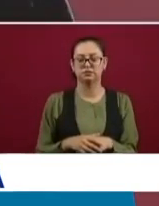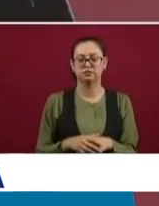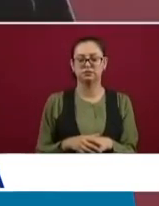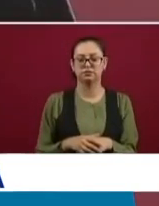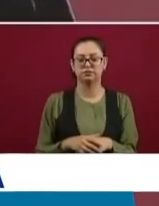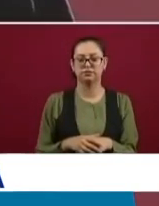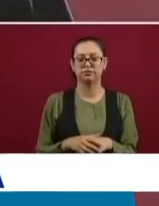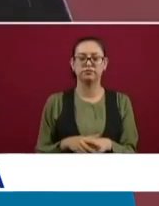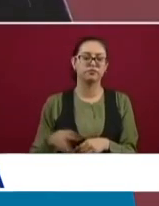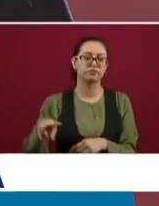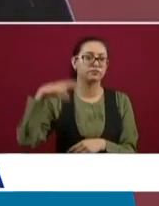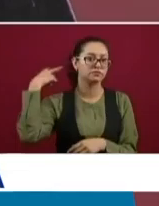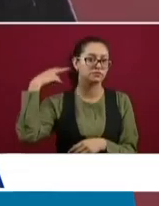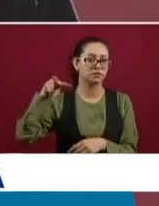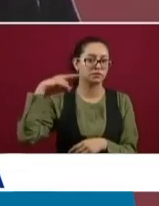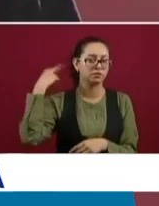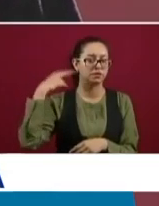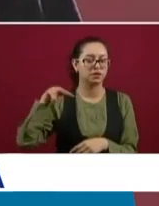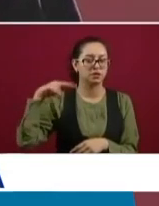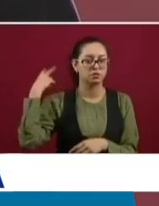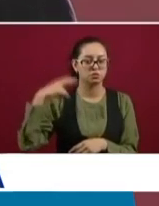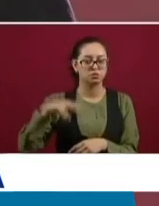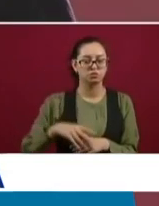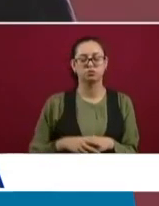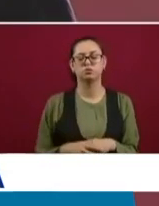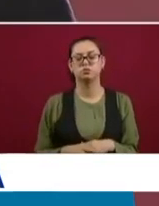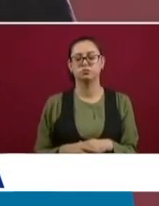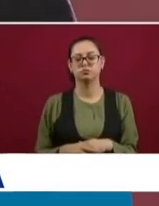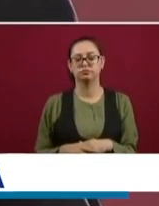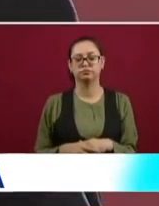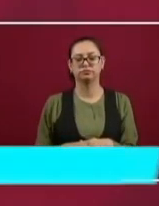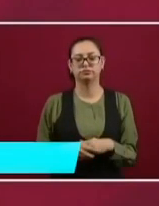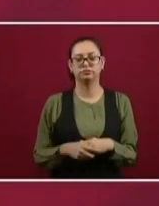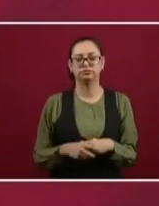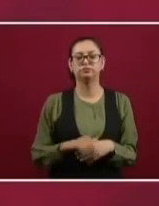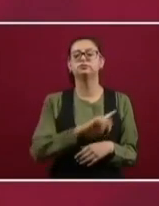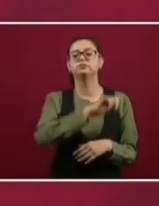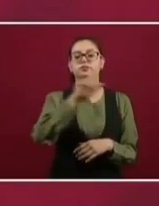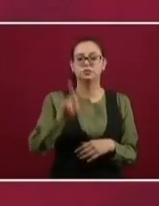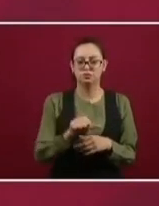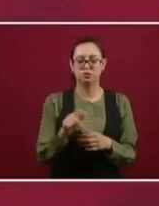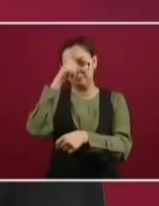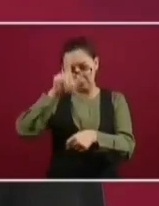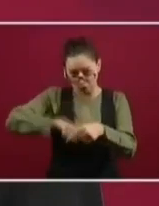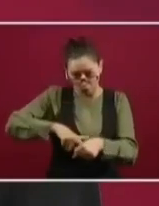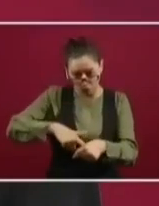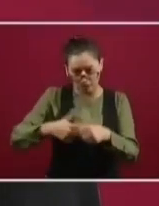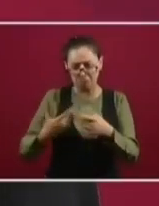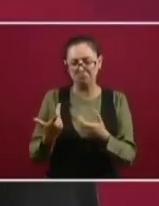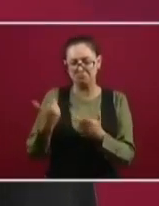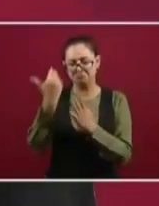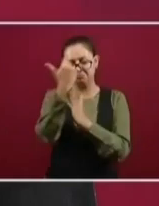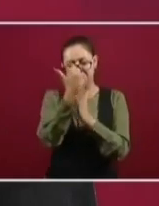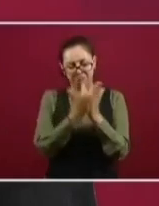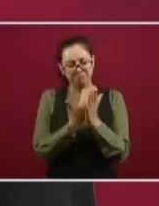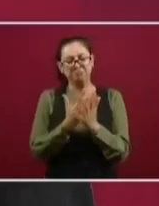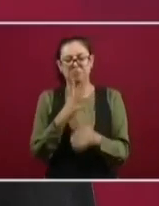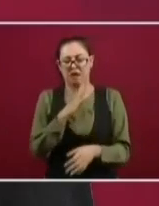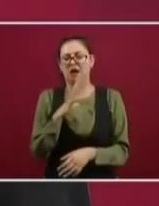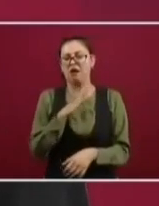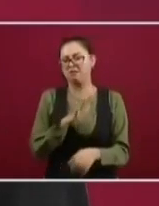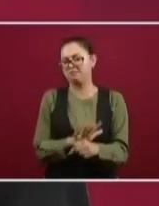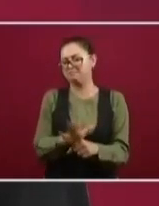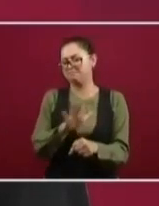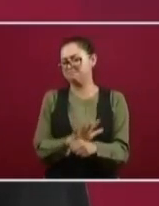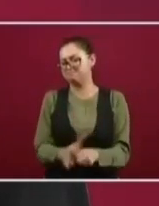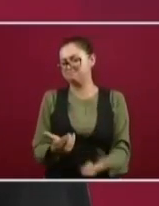la sociedad el logotipo será una sombrilla verde porque significa protección sabemos que vamos